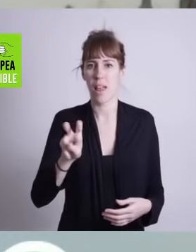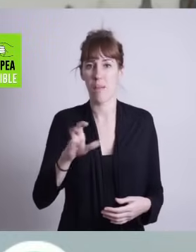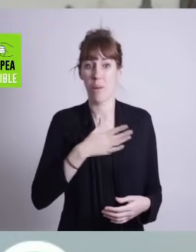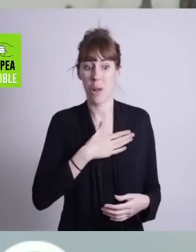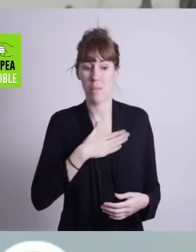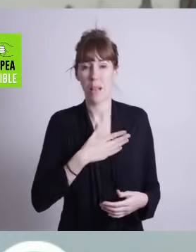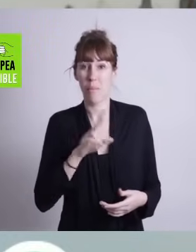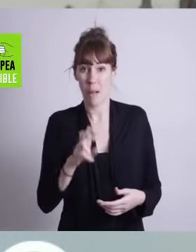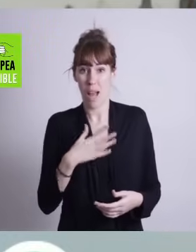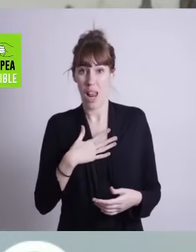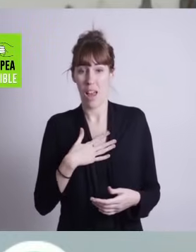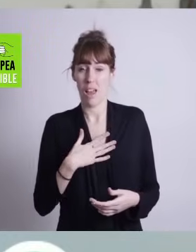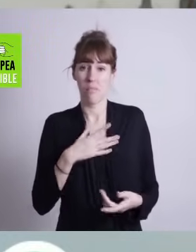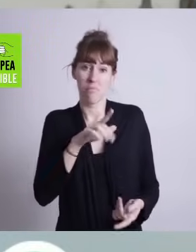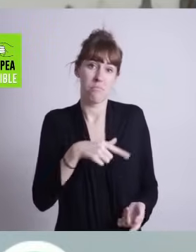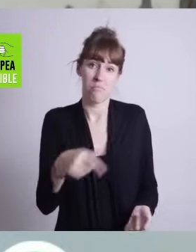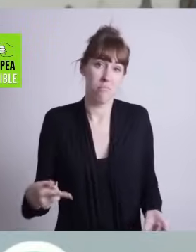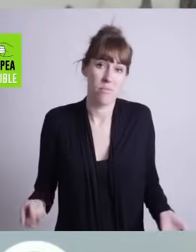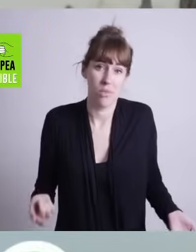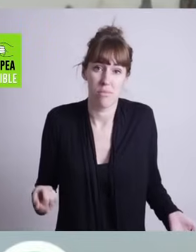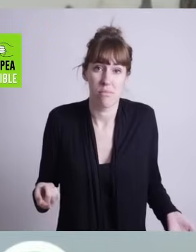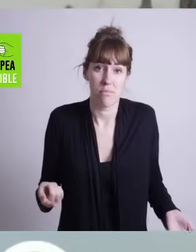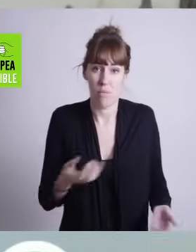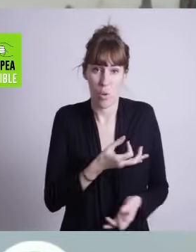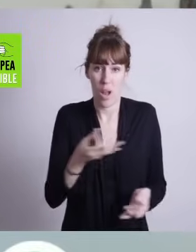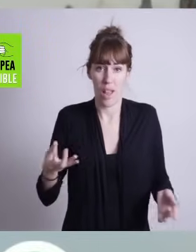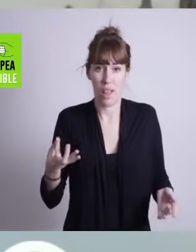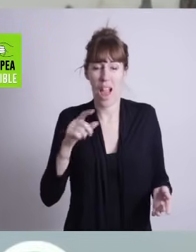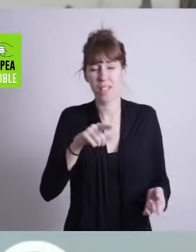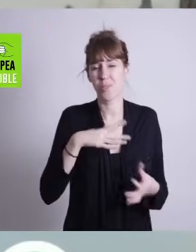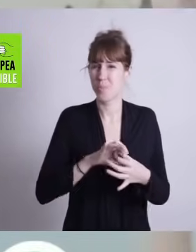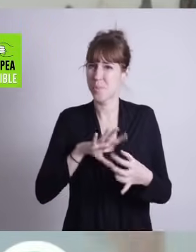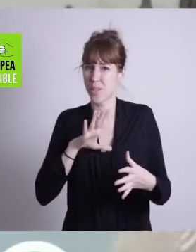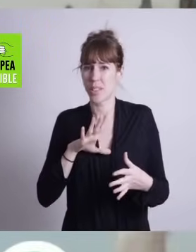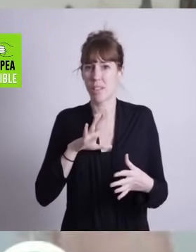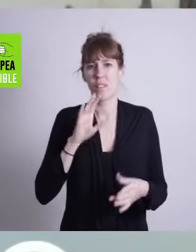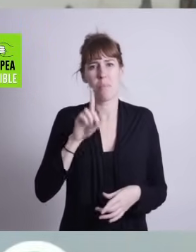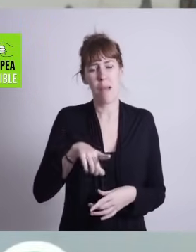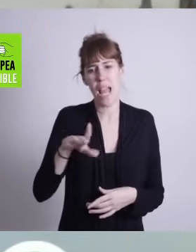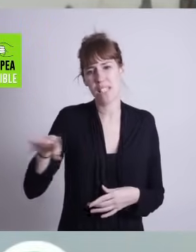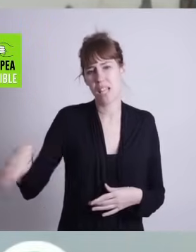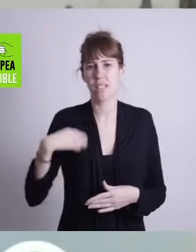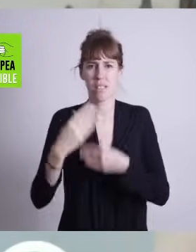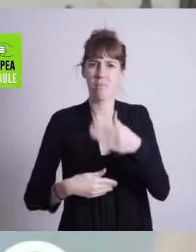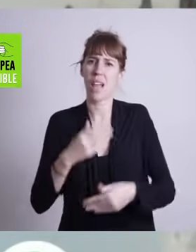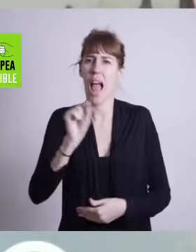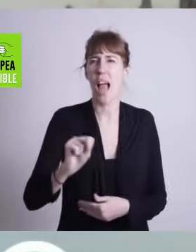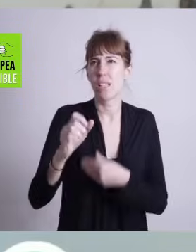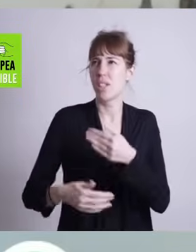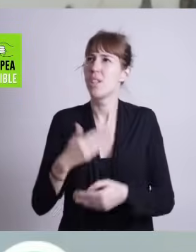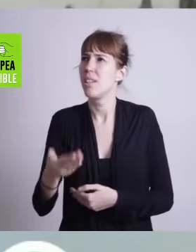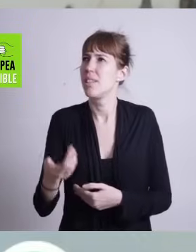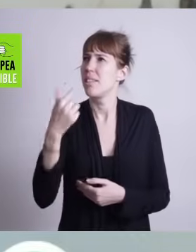resuena, no me resuena. Y soy coherente en eso y lo digo, pues no, esto no va conmigo. A lo mejor cuando pasen unos meses o unos años, dirá, aquello que